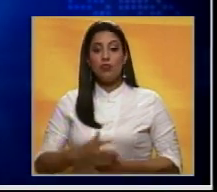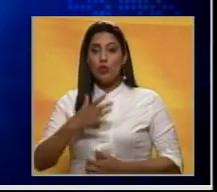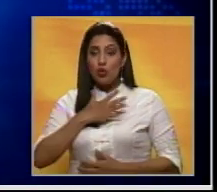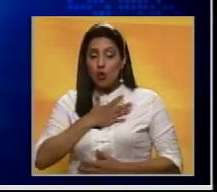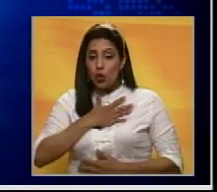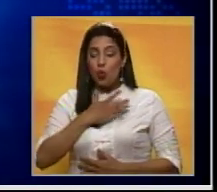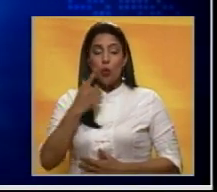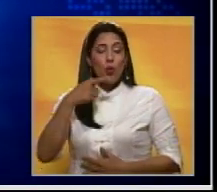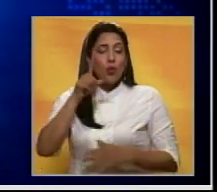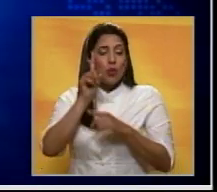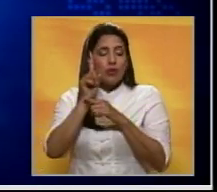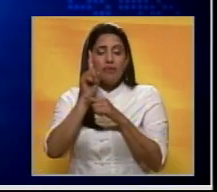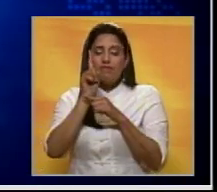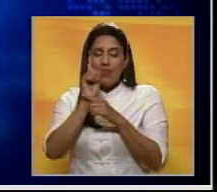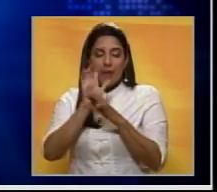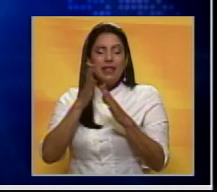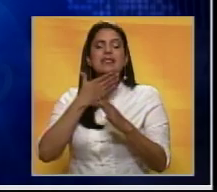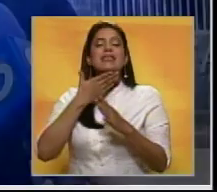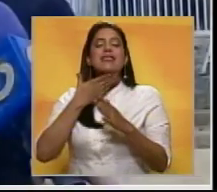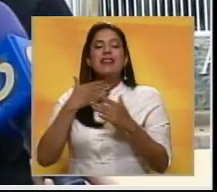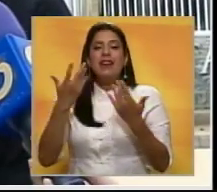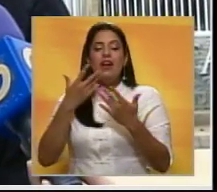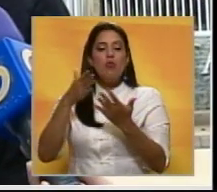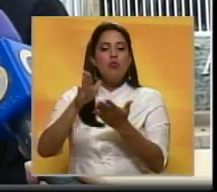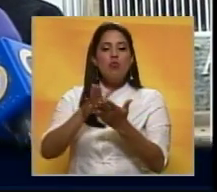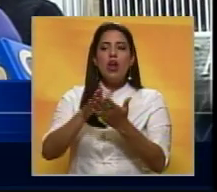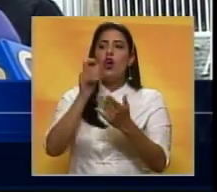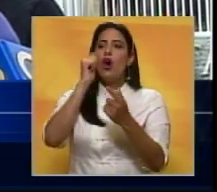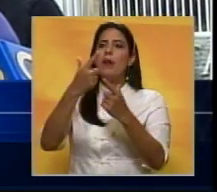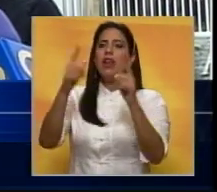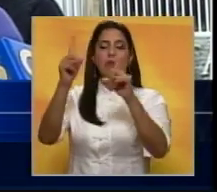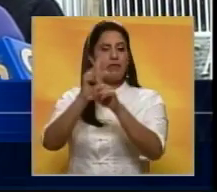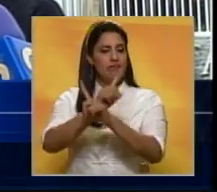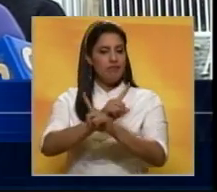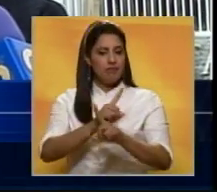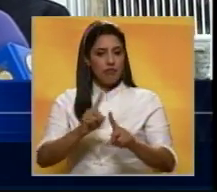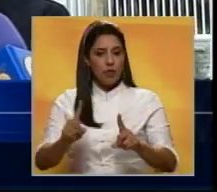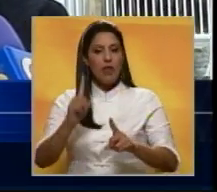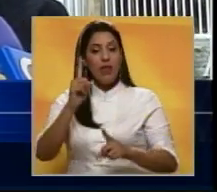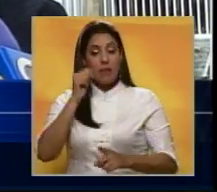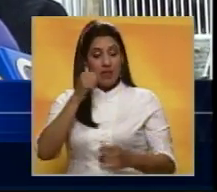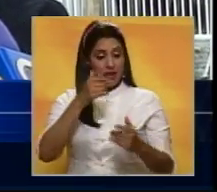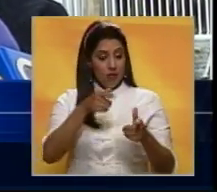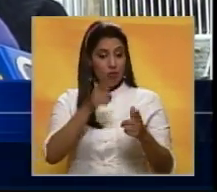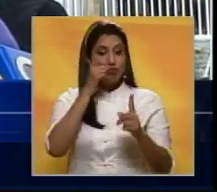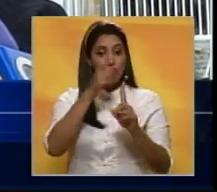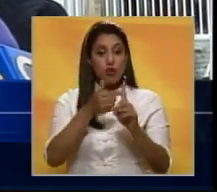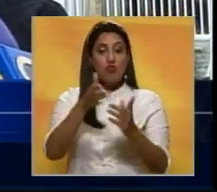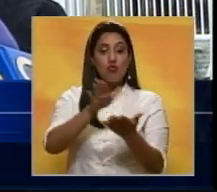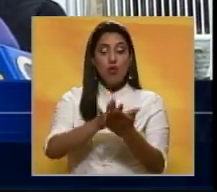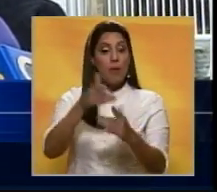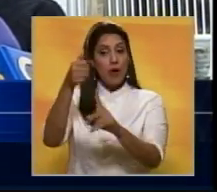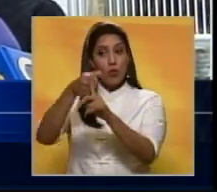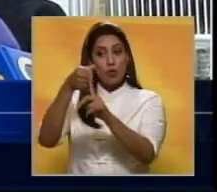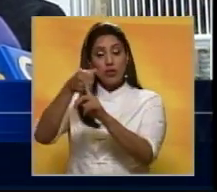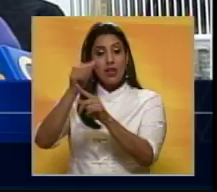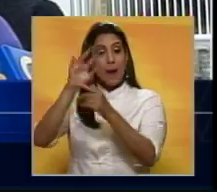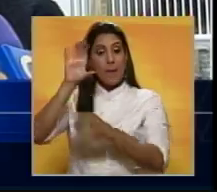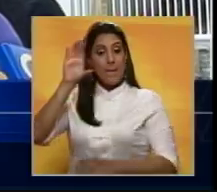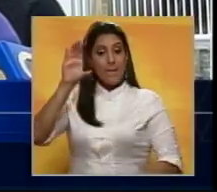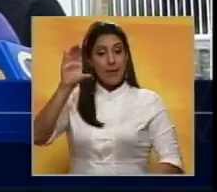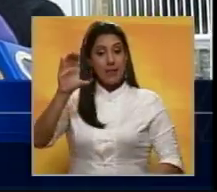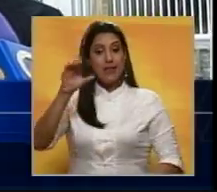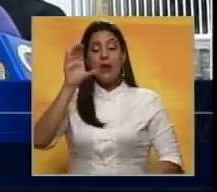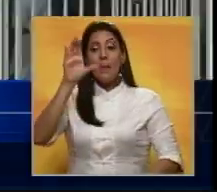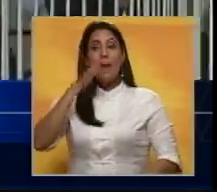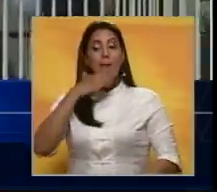Yo lo único que deseo es que la muerte de mi sobrino no quede en vano, que si él murió por luchar por un país,